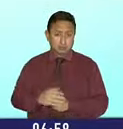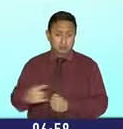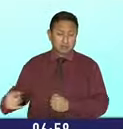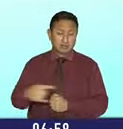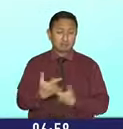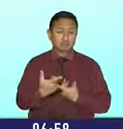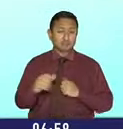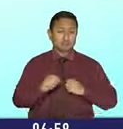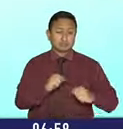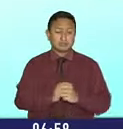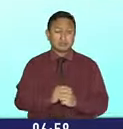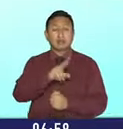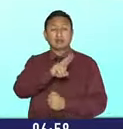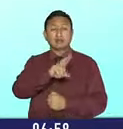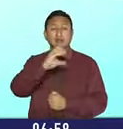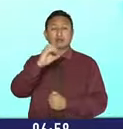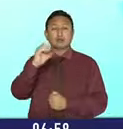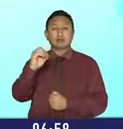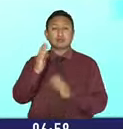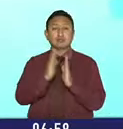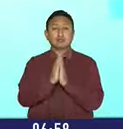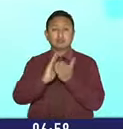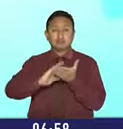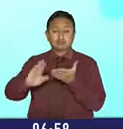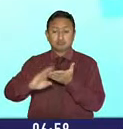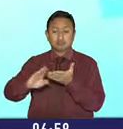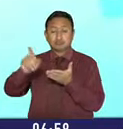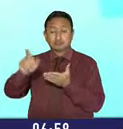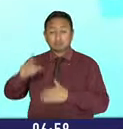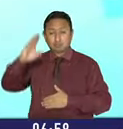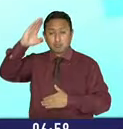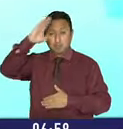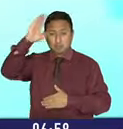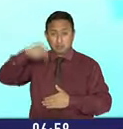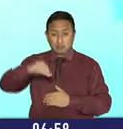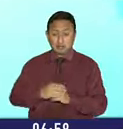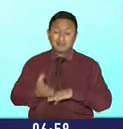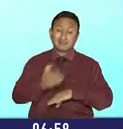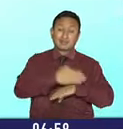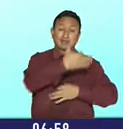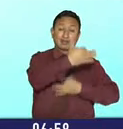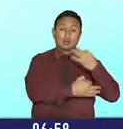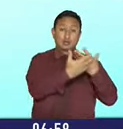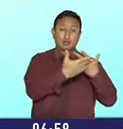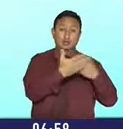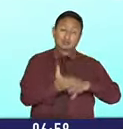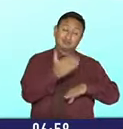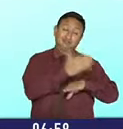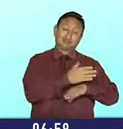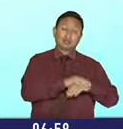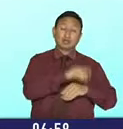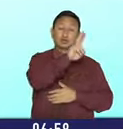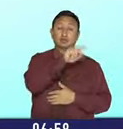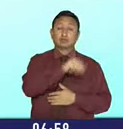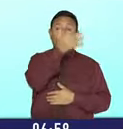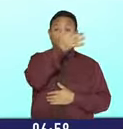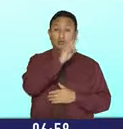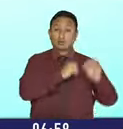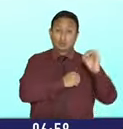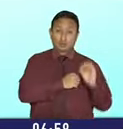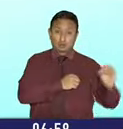a favor de miembros de la Policía Nacional procesados por las violentas protestas del 2019. El pedido lo efectuó